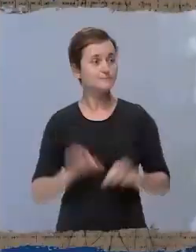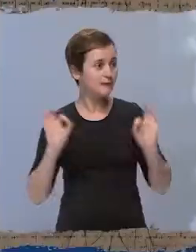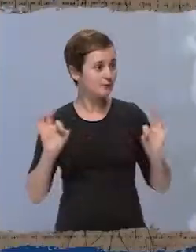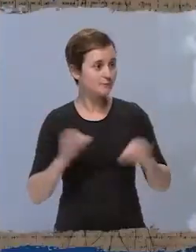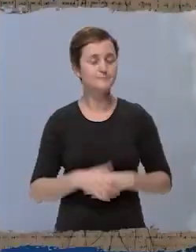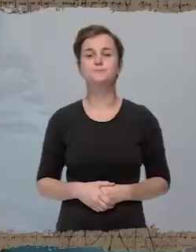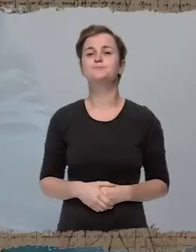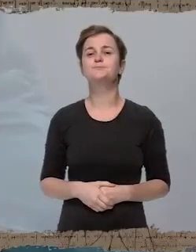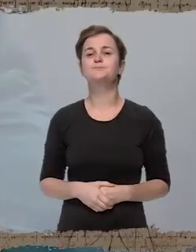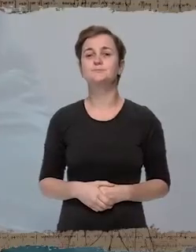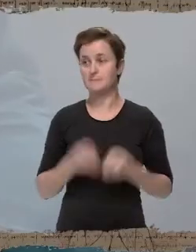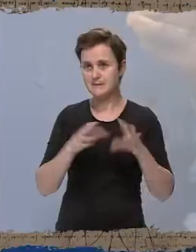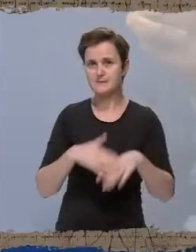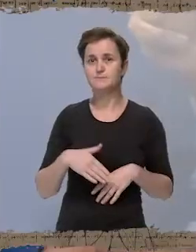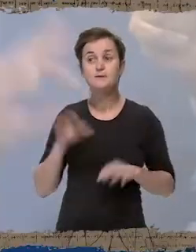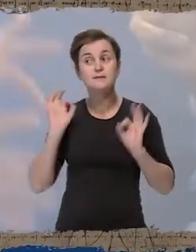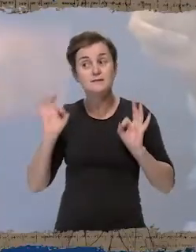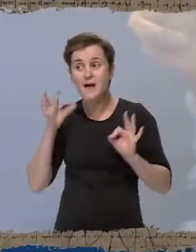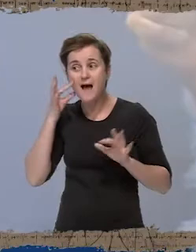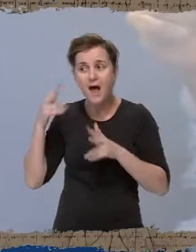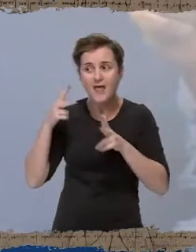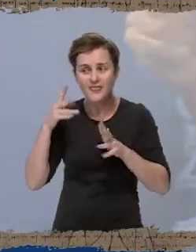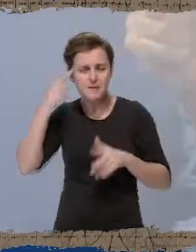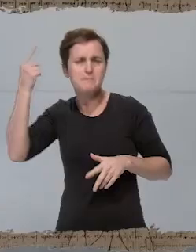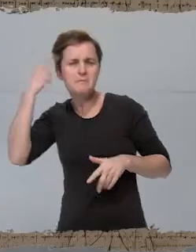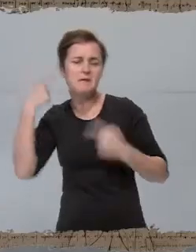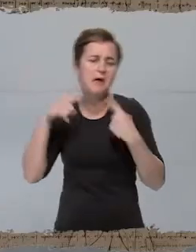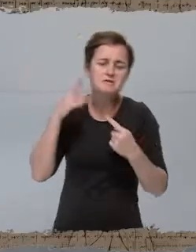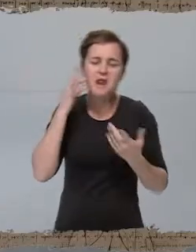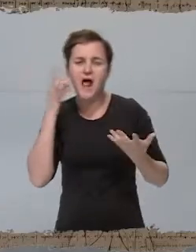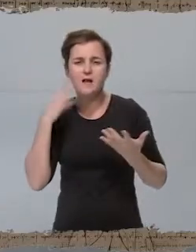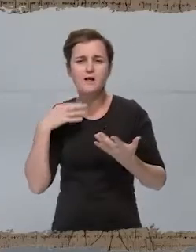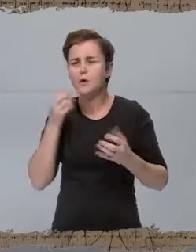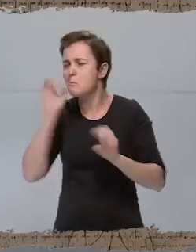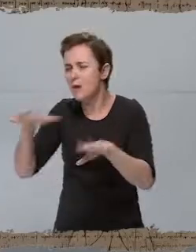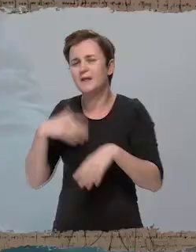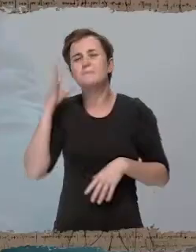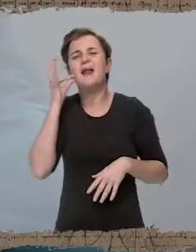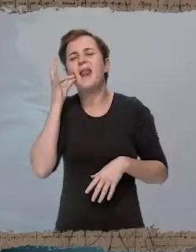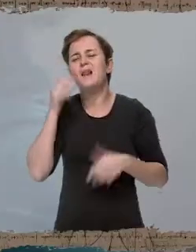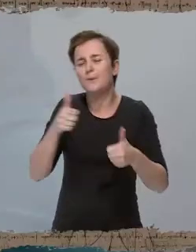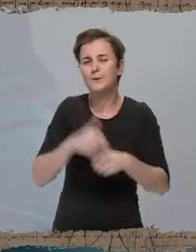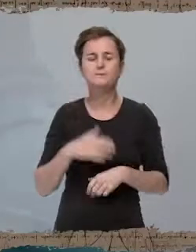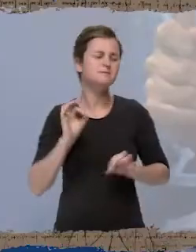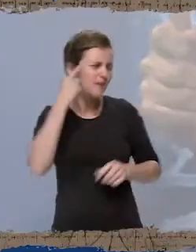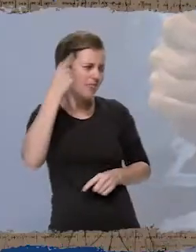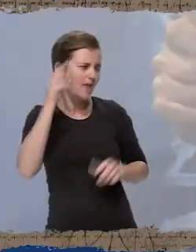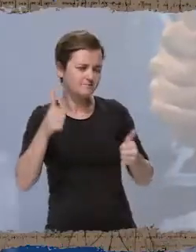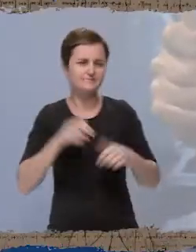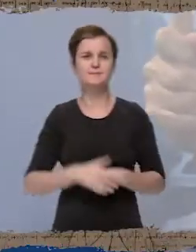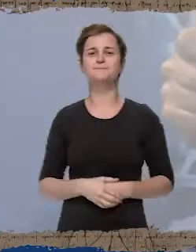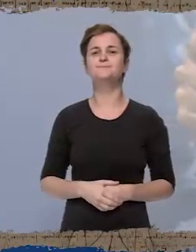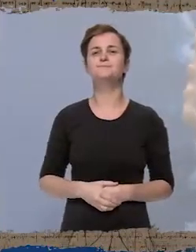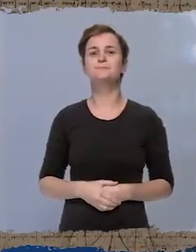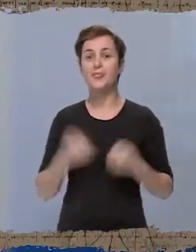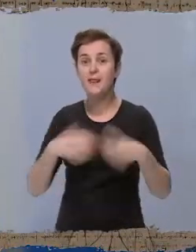¿Están listos? Sí. Bueno, empezamos. Ya saben en qué momento y pueden inventar canción, como todo, ustedes quieran. Todo. Es como para ponerle onda. Somos súper creativos. Sí,